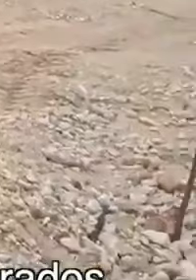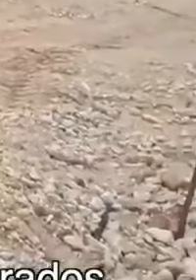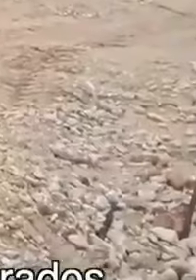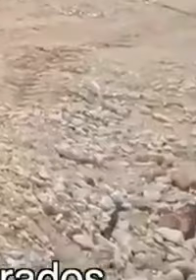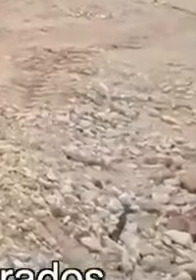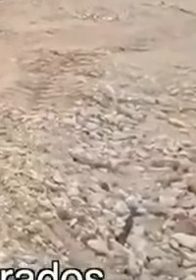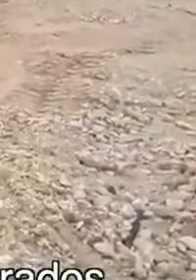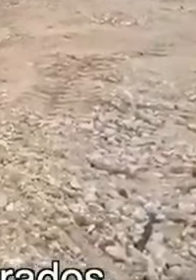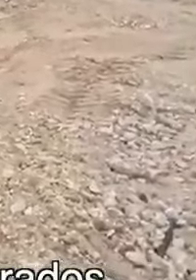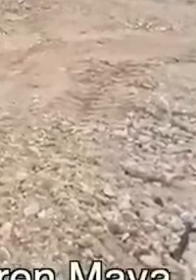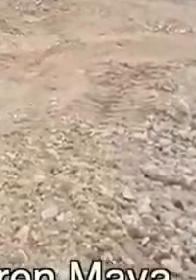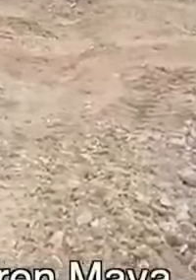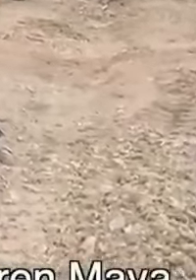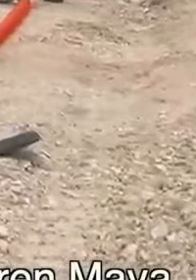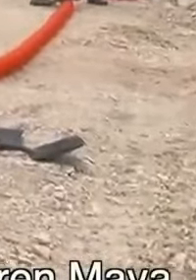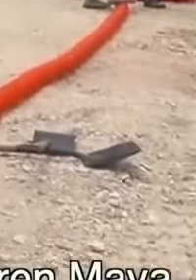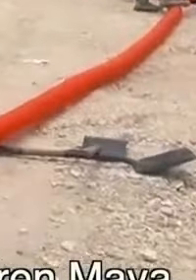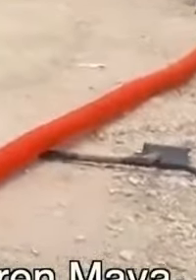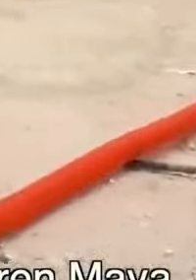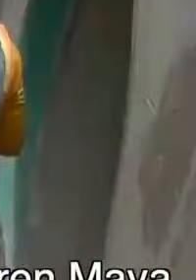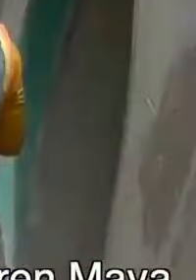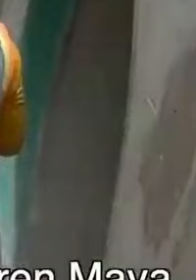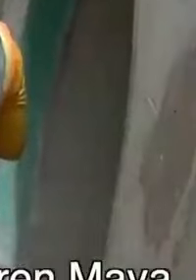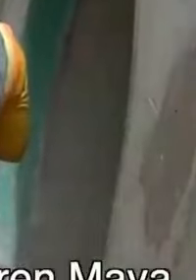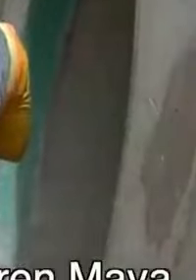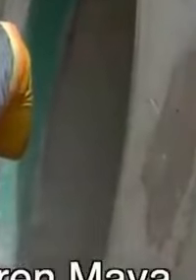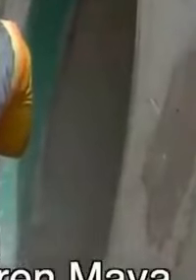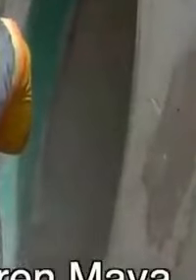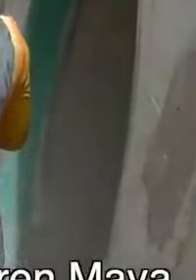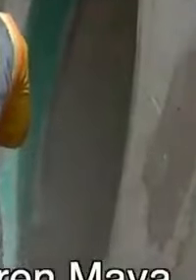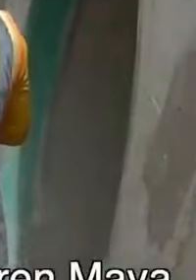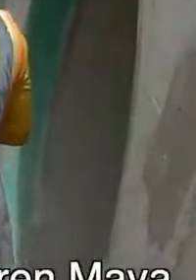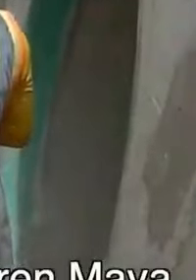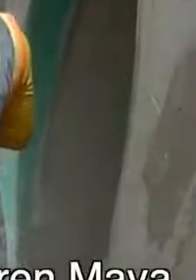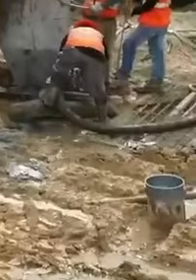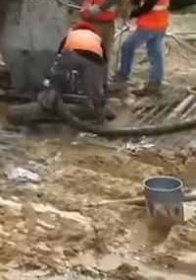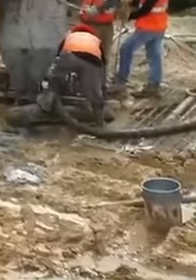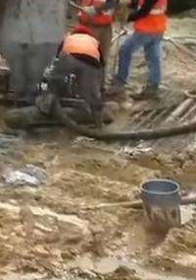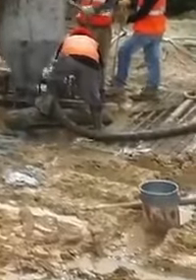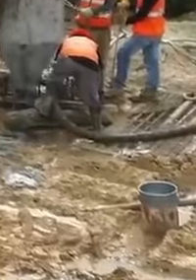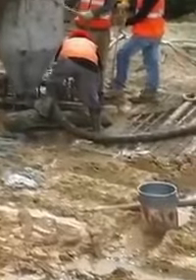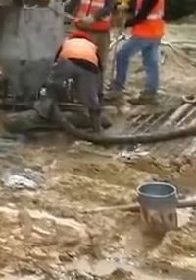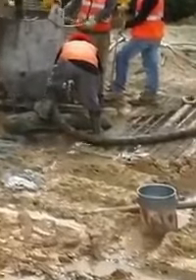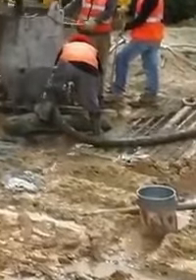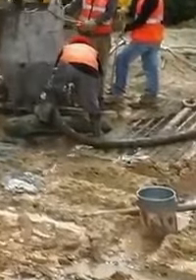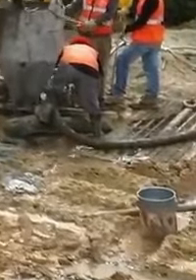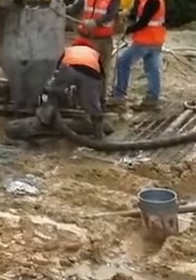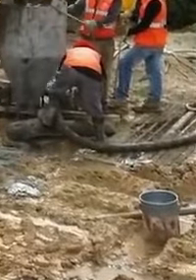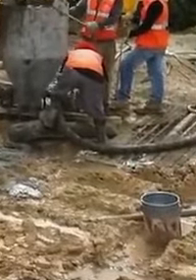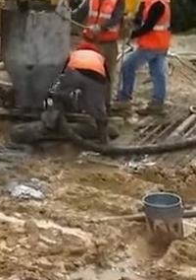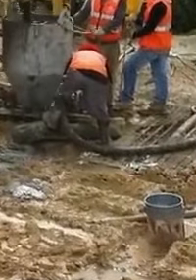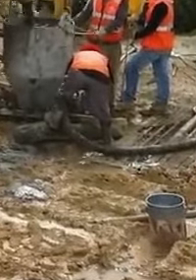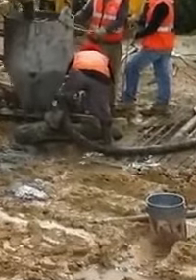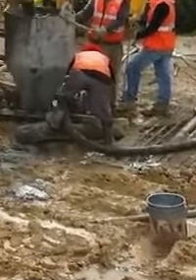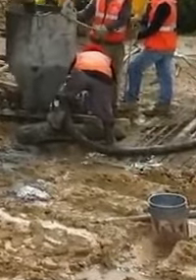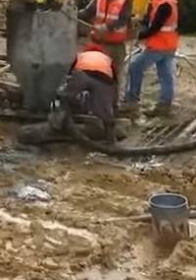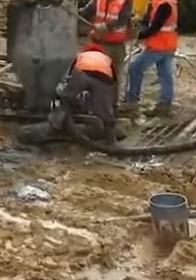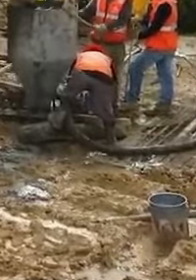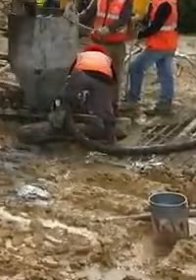113.000 los empleos generados en el sureste de México por el proyecto del Tren Maya. El Tren Maya avanza.